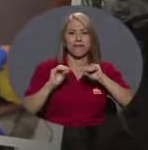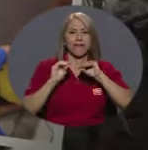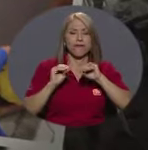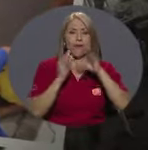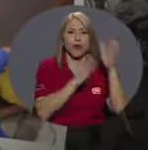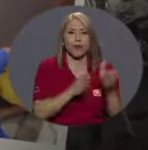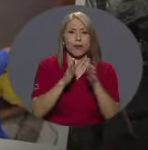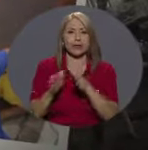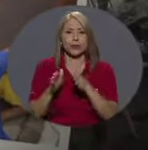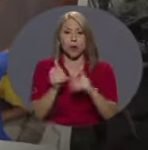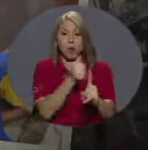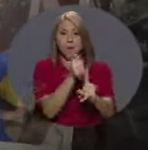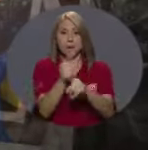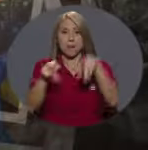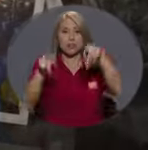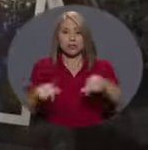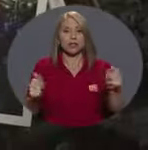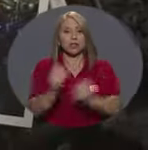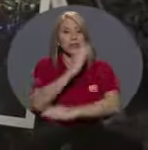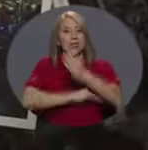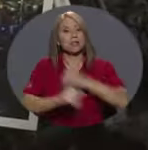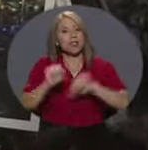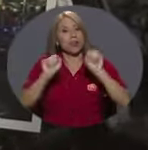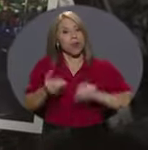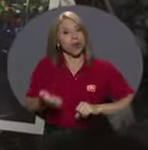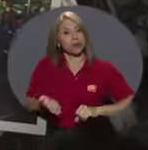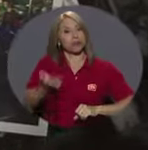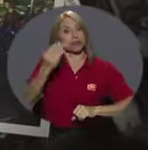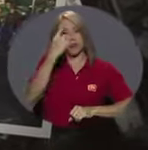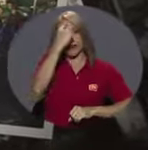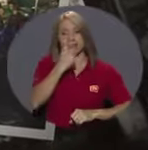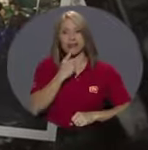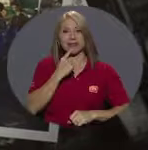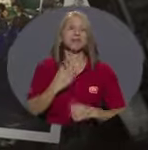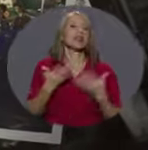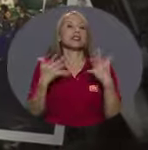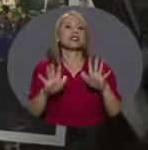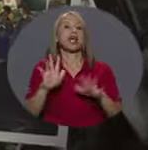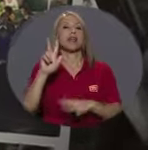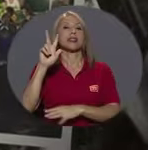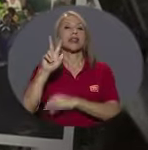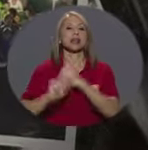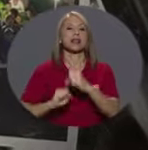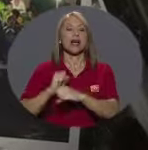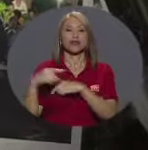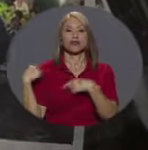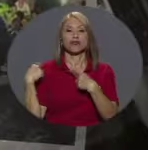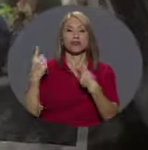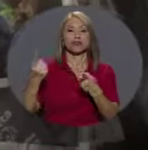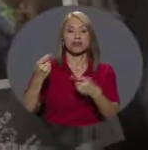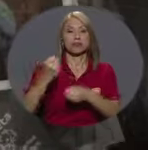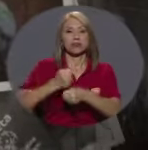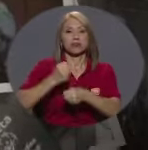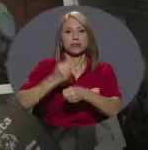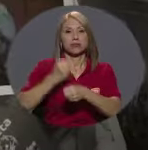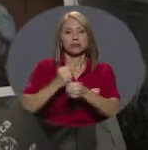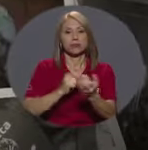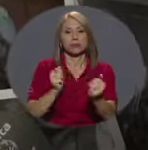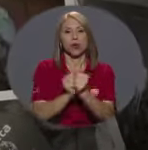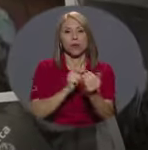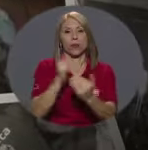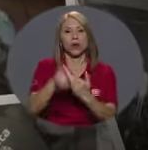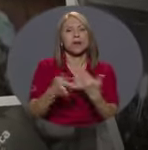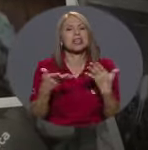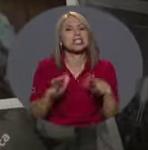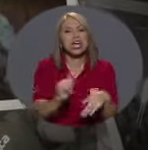las personas con discapacidad también puedan incrementar su perfil. Sí, en realidad tenemos 3 años de haber dado inicio a este programa y se